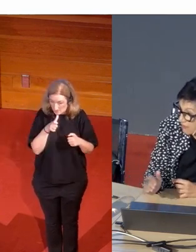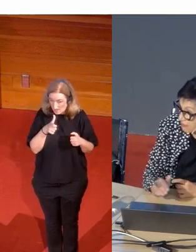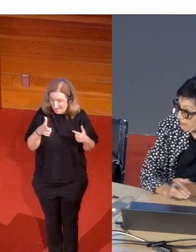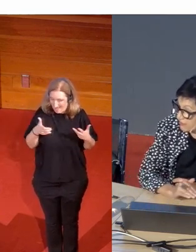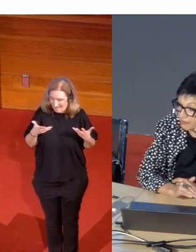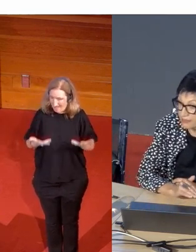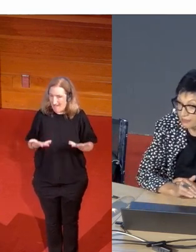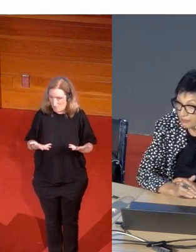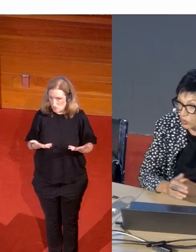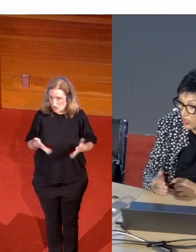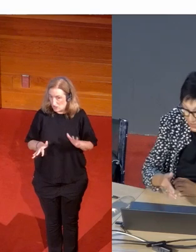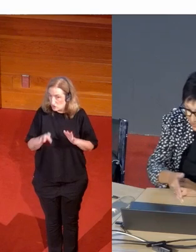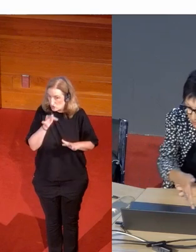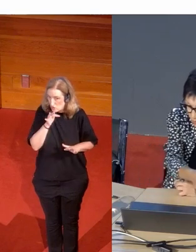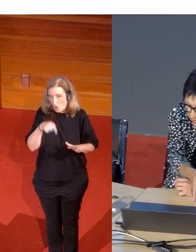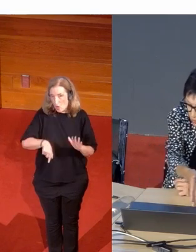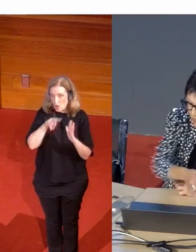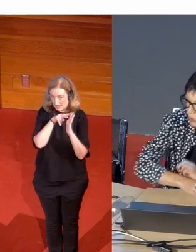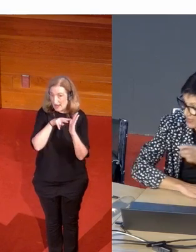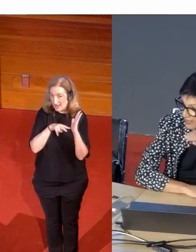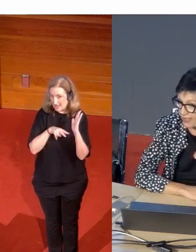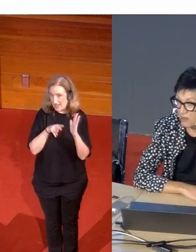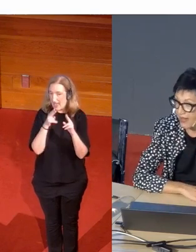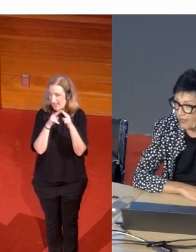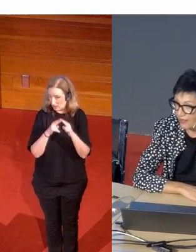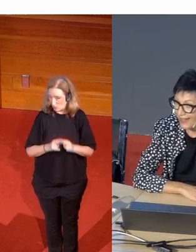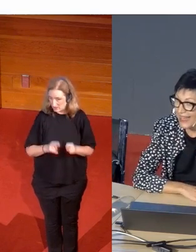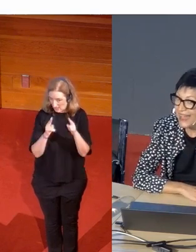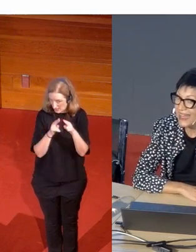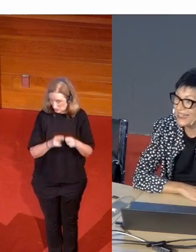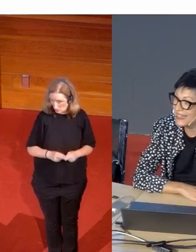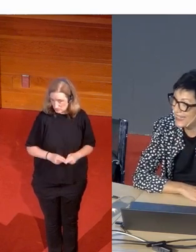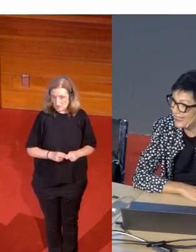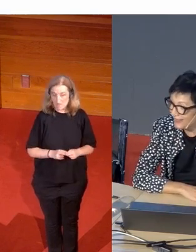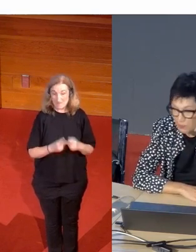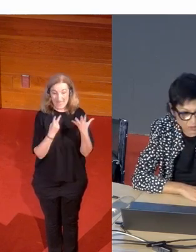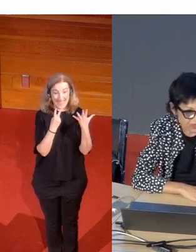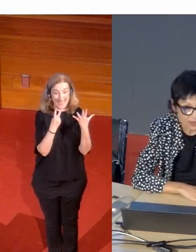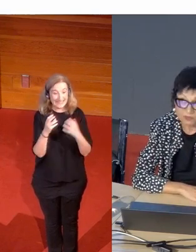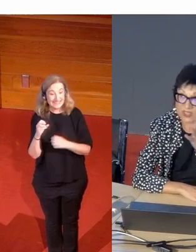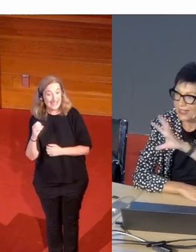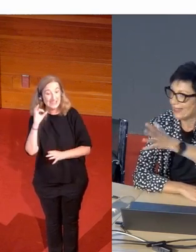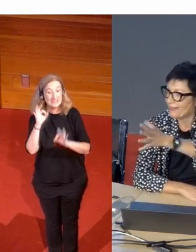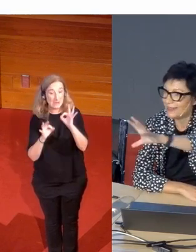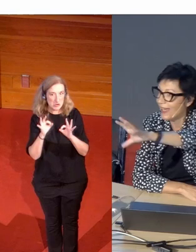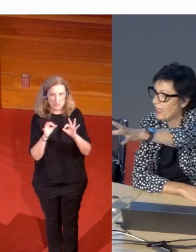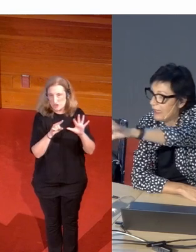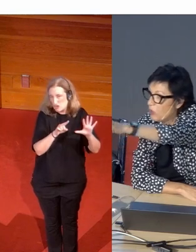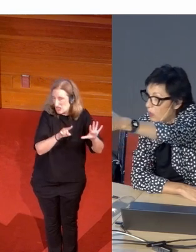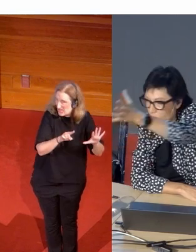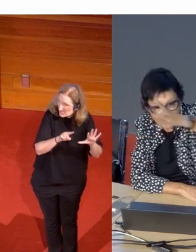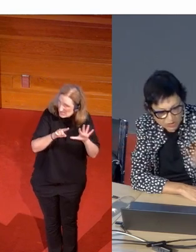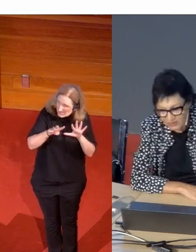de hoy hoy leía un una encuesta de esta semana el 70 por bueno es el